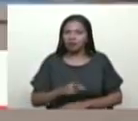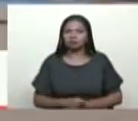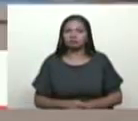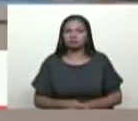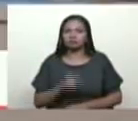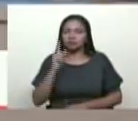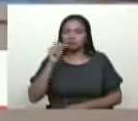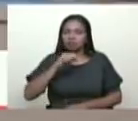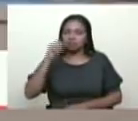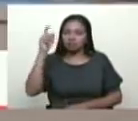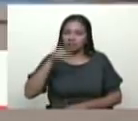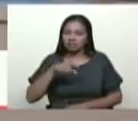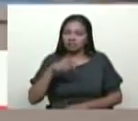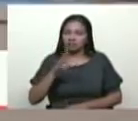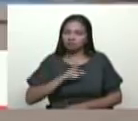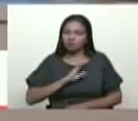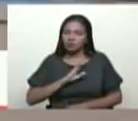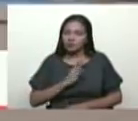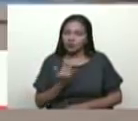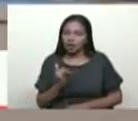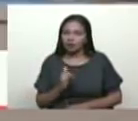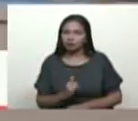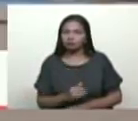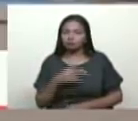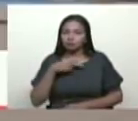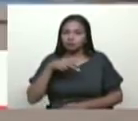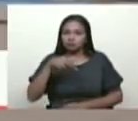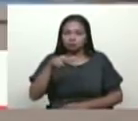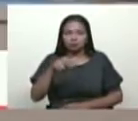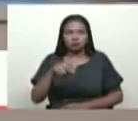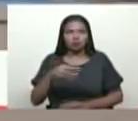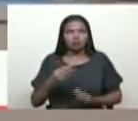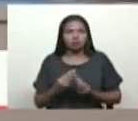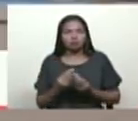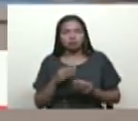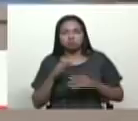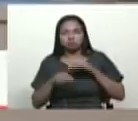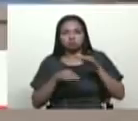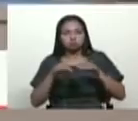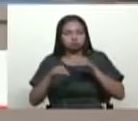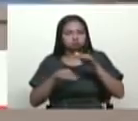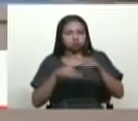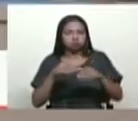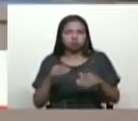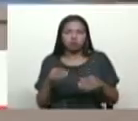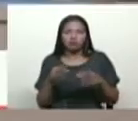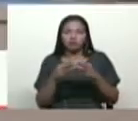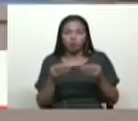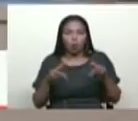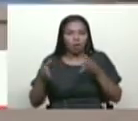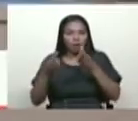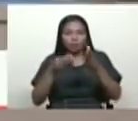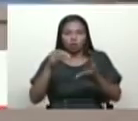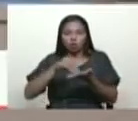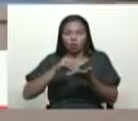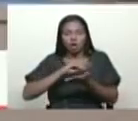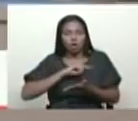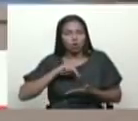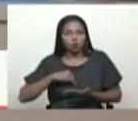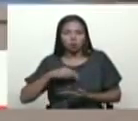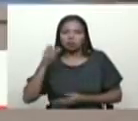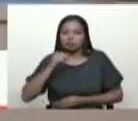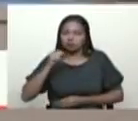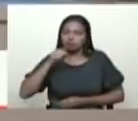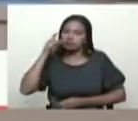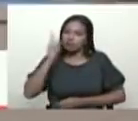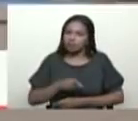ser digno y caminar con los propios pies, los caminos que nos tocan, sí se debe.